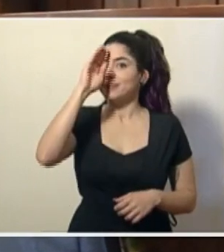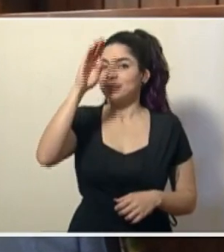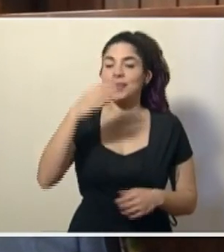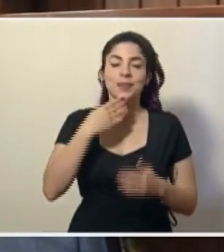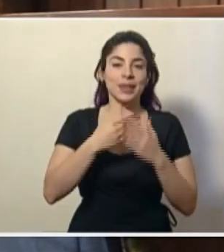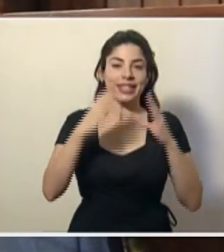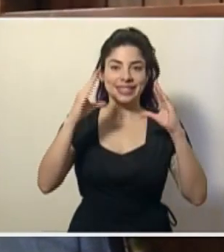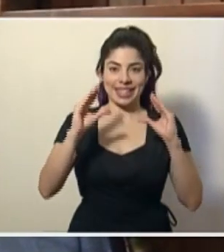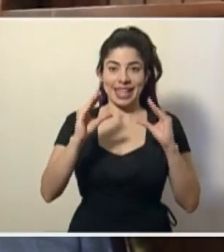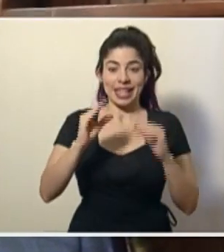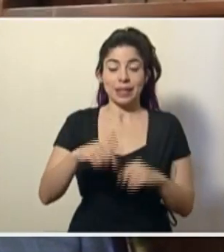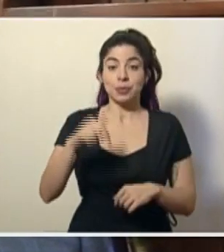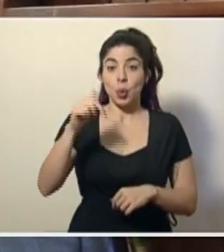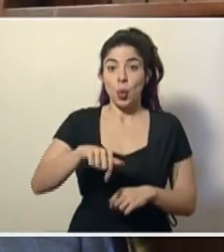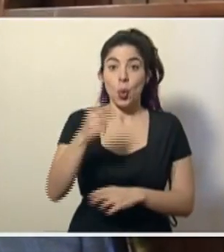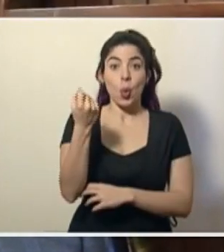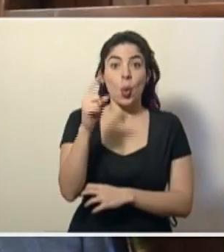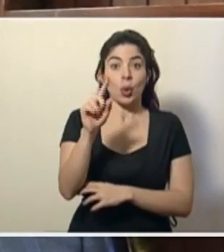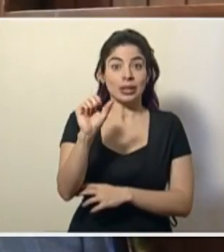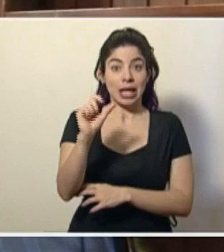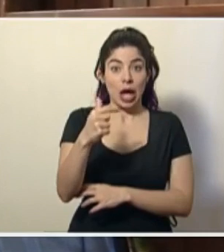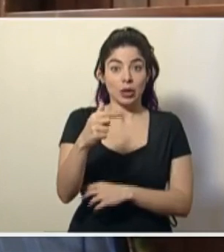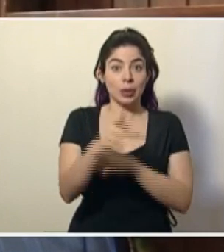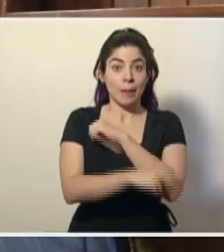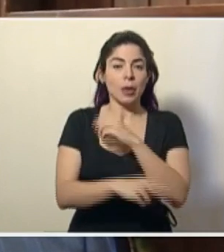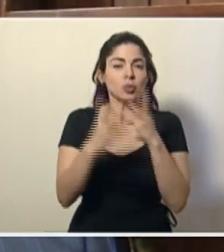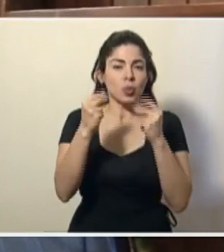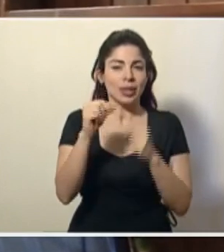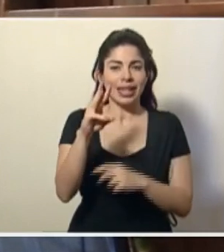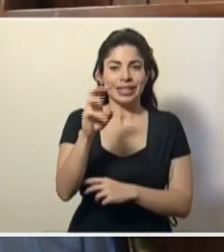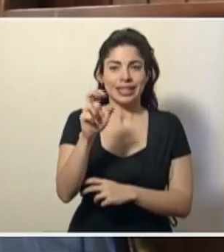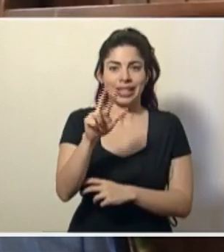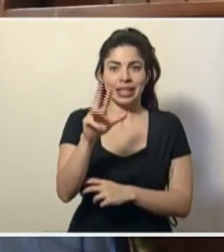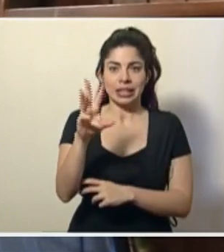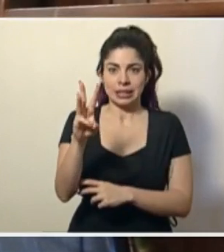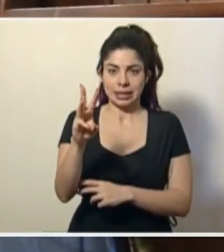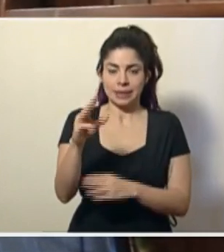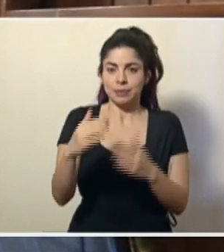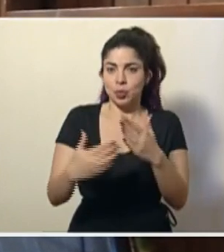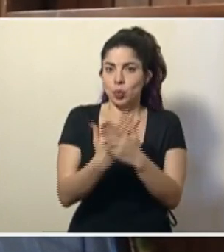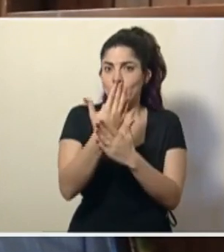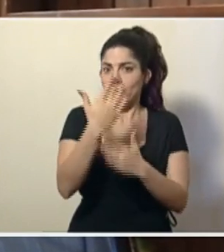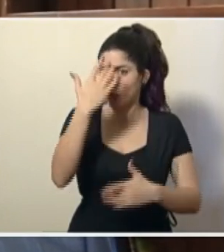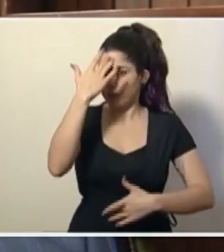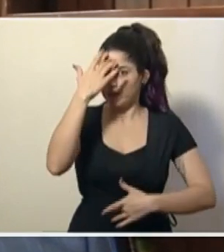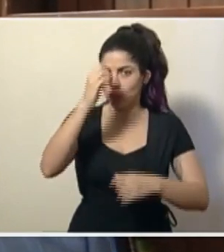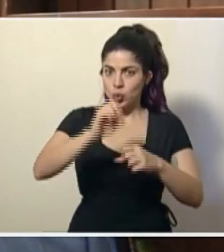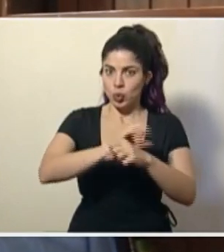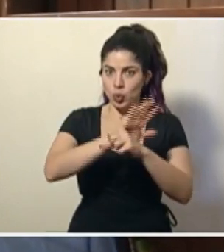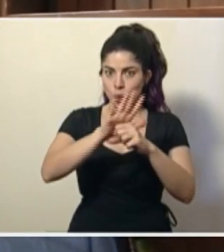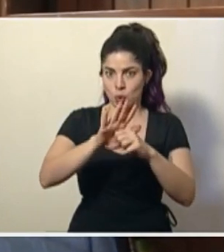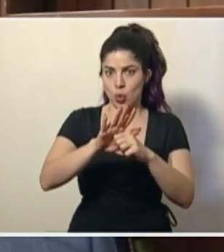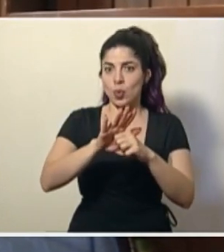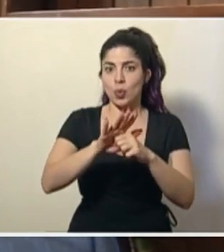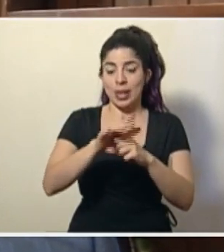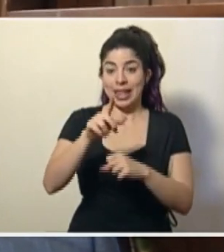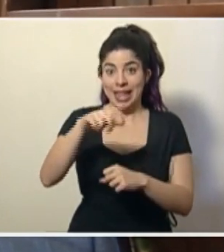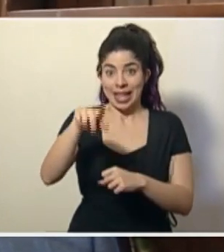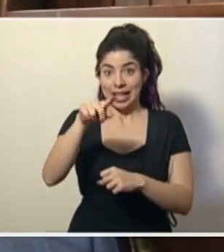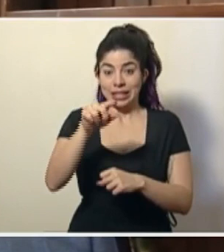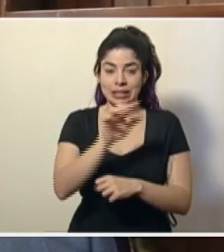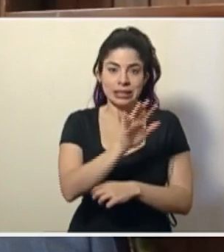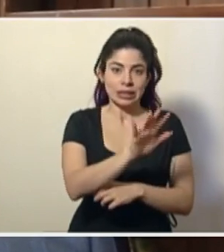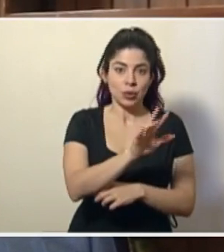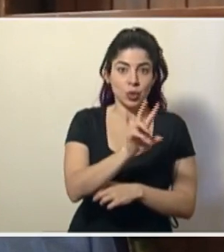Buenas tardes. Al ser 11 de agosto, el país registra 636 casos nuevos de COVID-19, de los